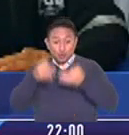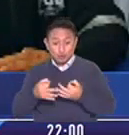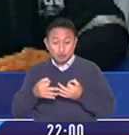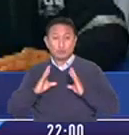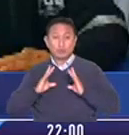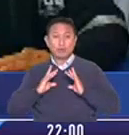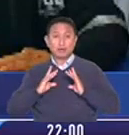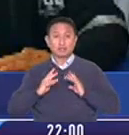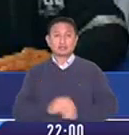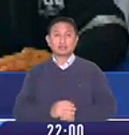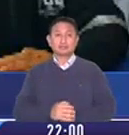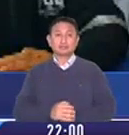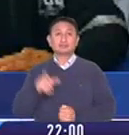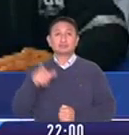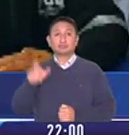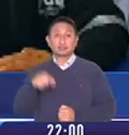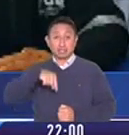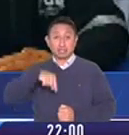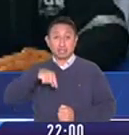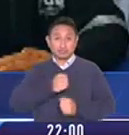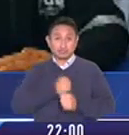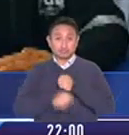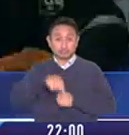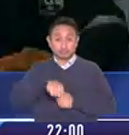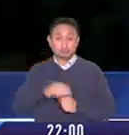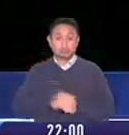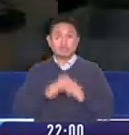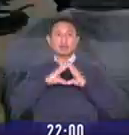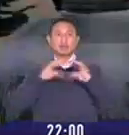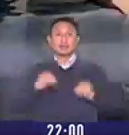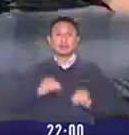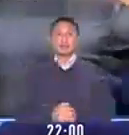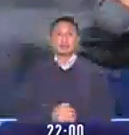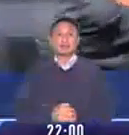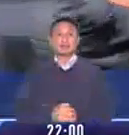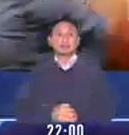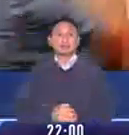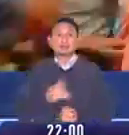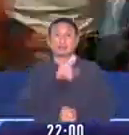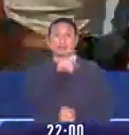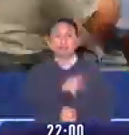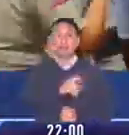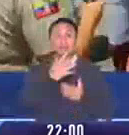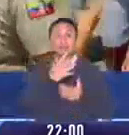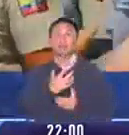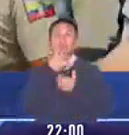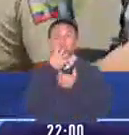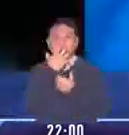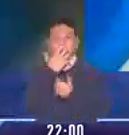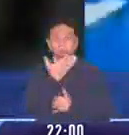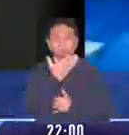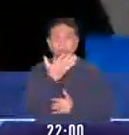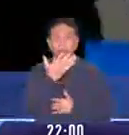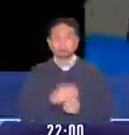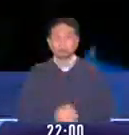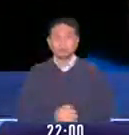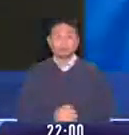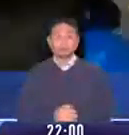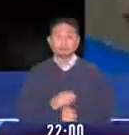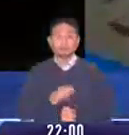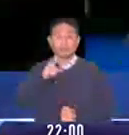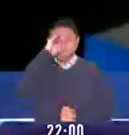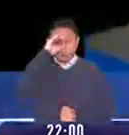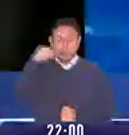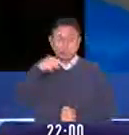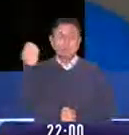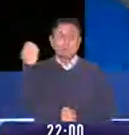obligatorio. El señor es oriundo de aquí, del cantón del Tena. Y la inconformidad del populacho era evidente. Trasladaron al agresor